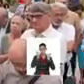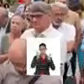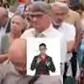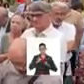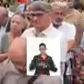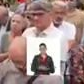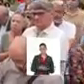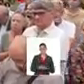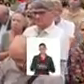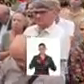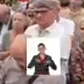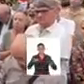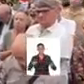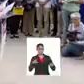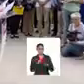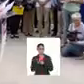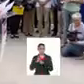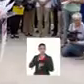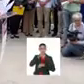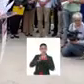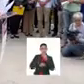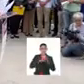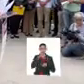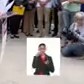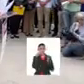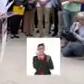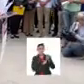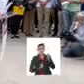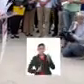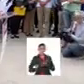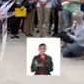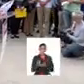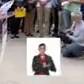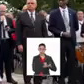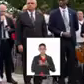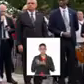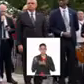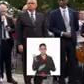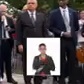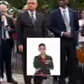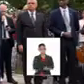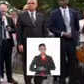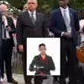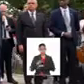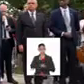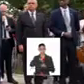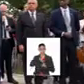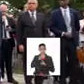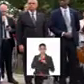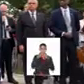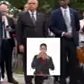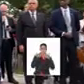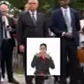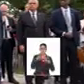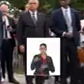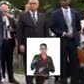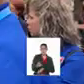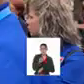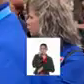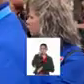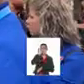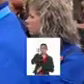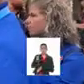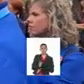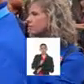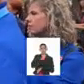la cita se destacaron los valores de la solidaridad y la hermandad entre ambos pueblos. Asimismo, el alcalde de Tremblay en France agradeció el